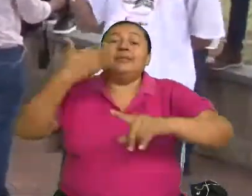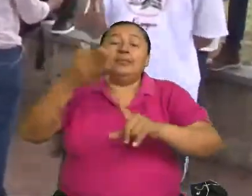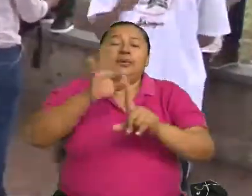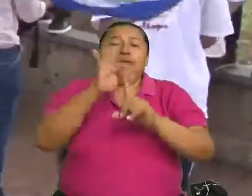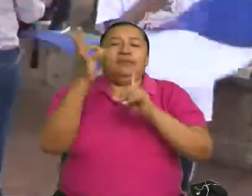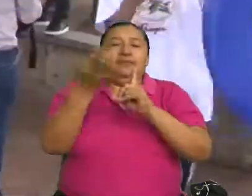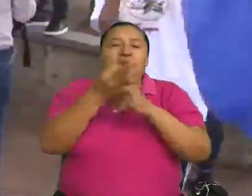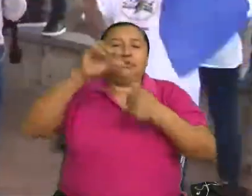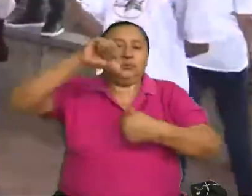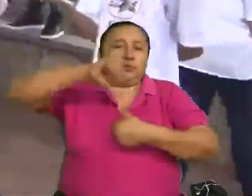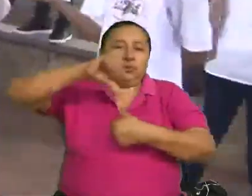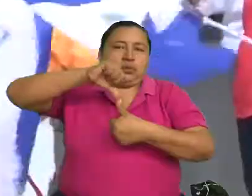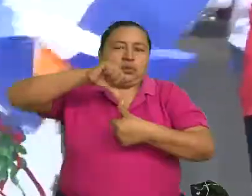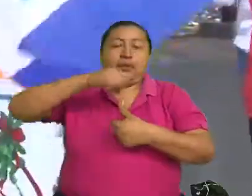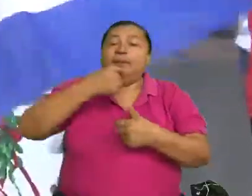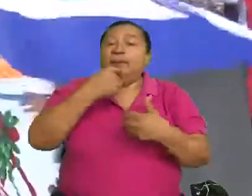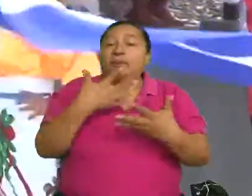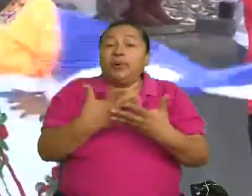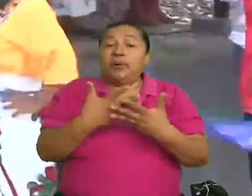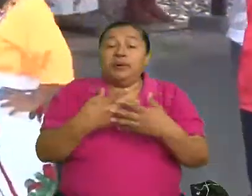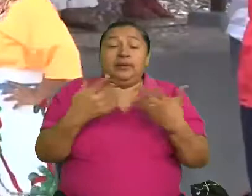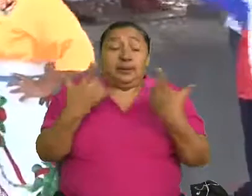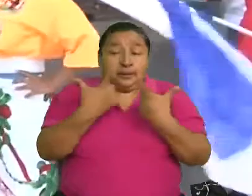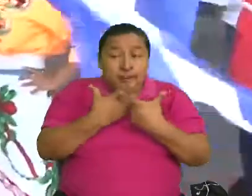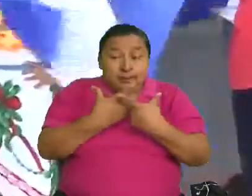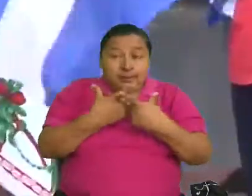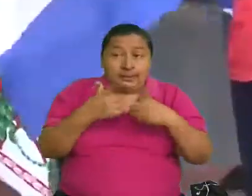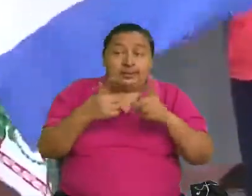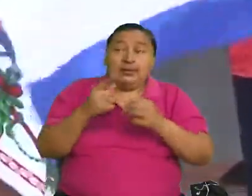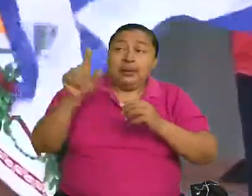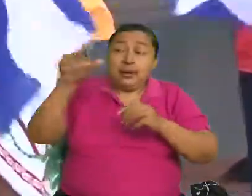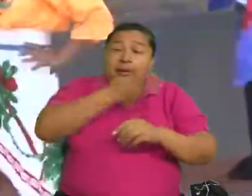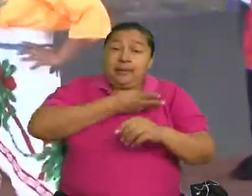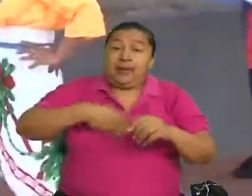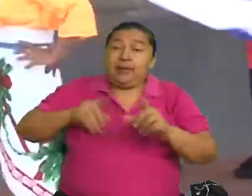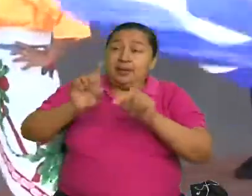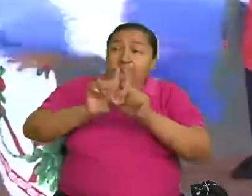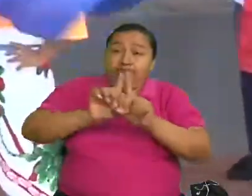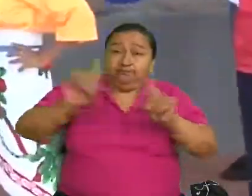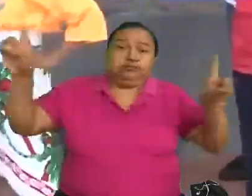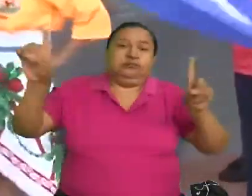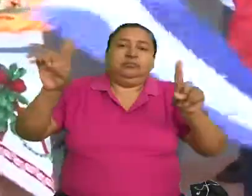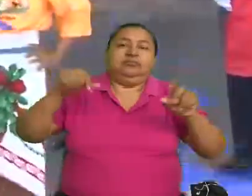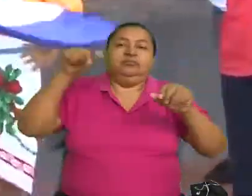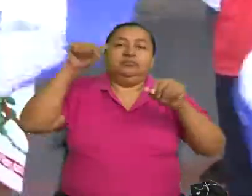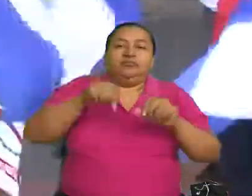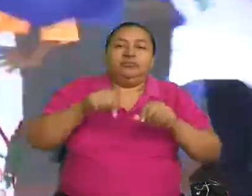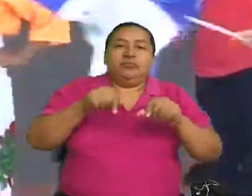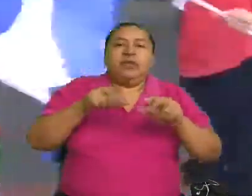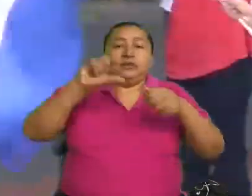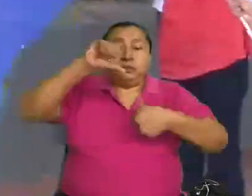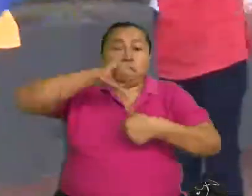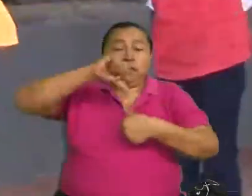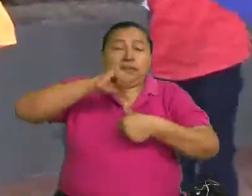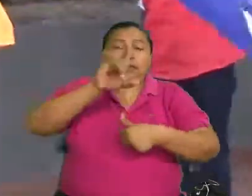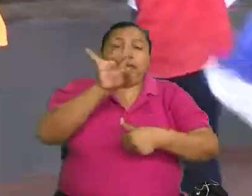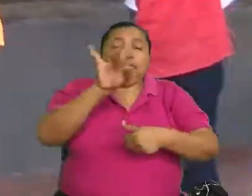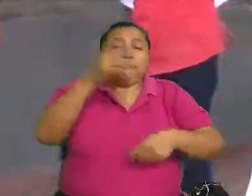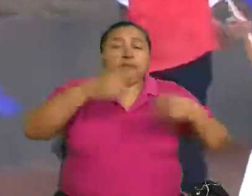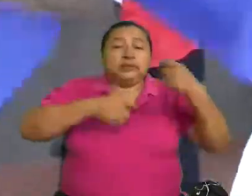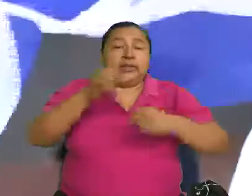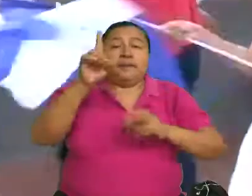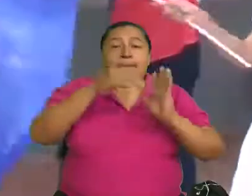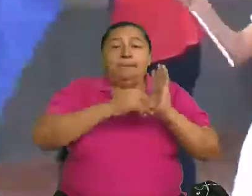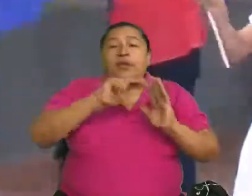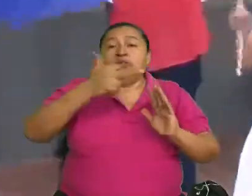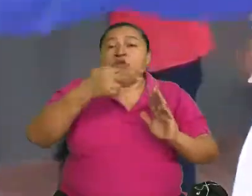Centroamericana, porque la independencia de España, Centroamérica, se da el 15 de septiembre de 1821, pero quedamos